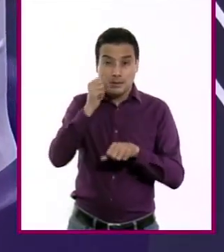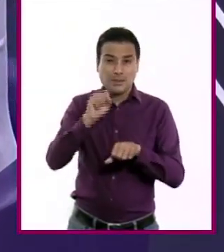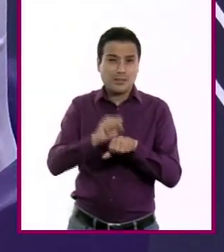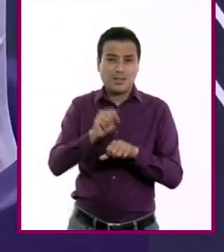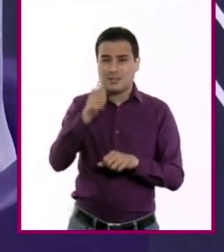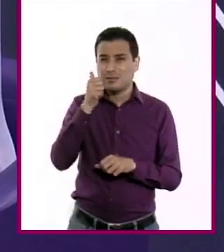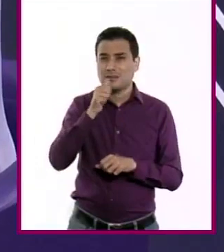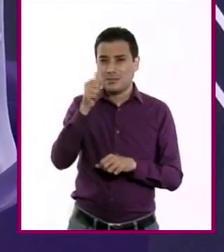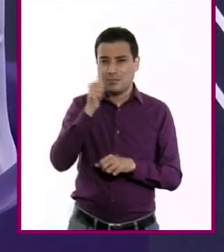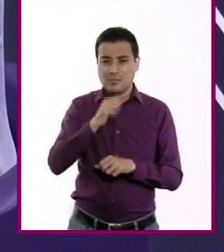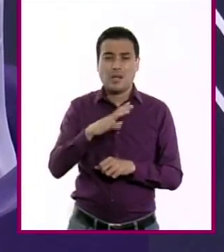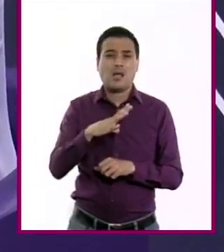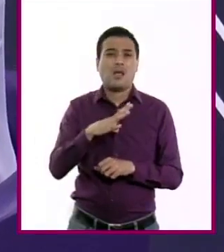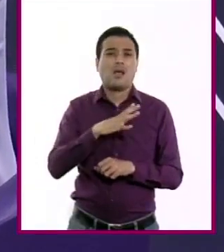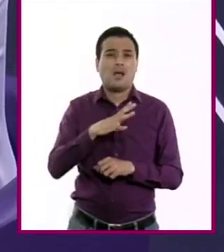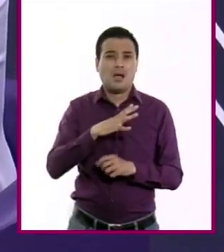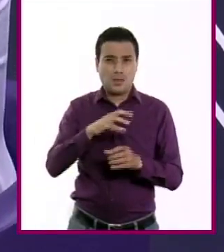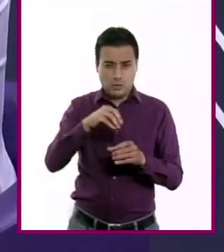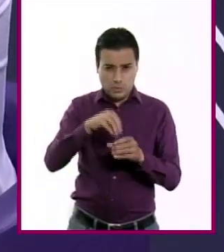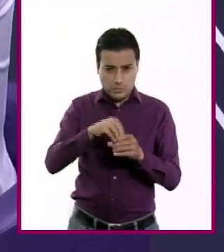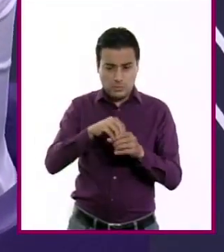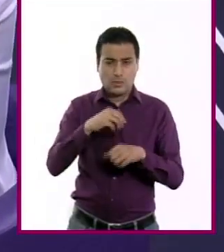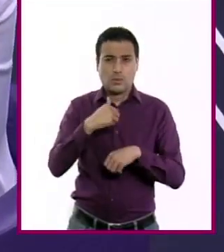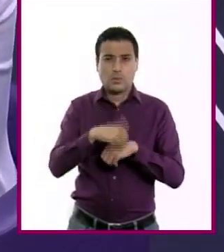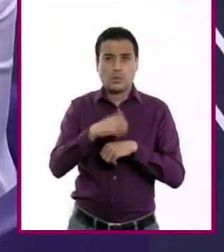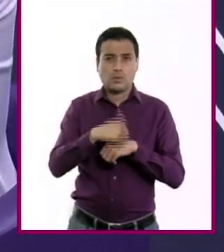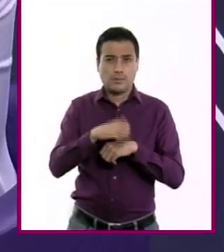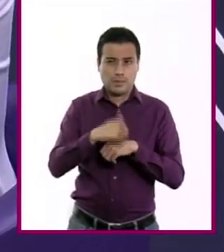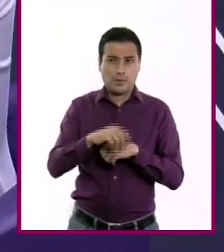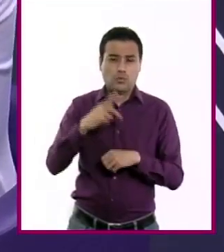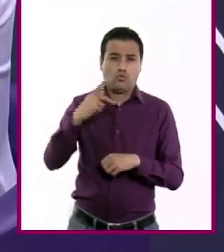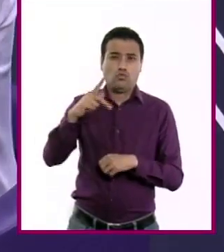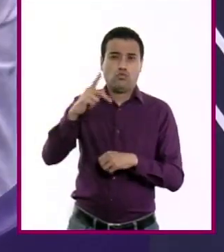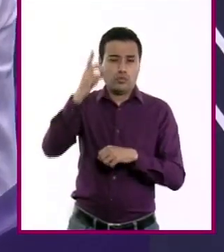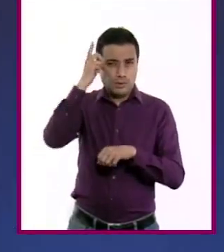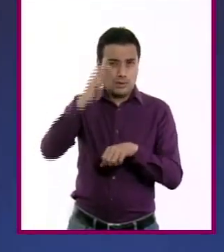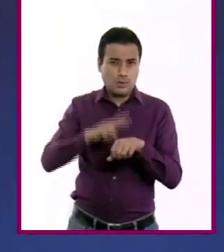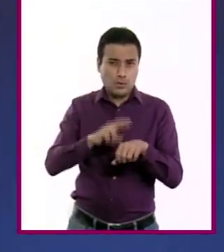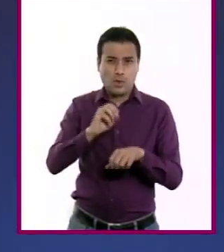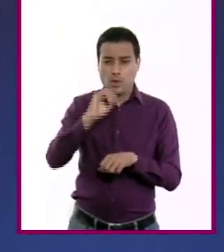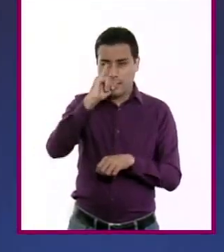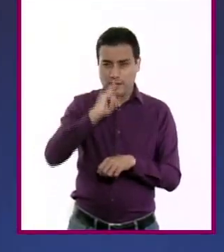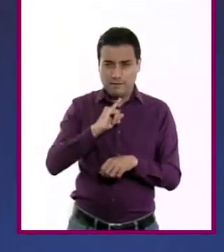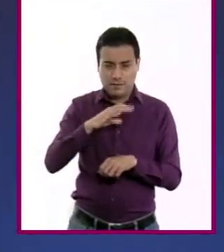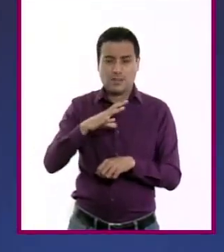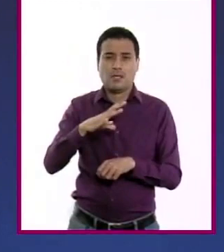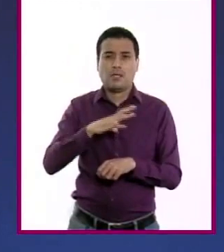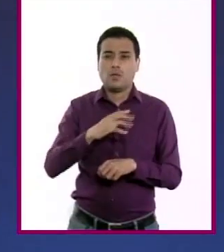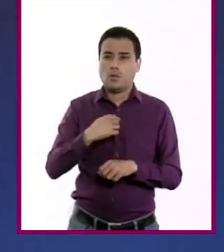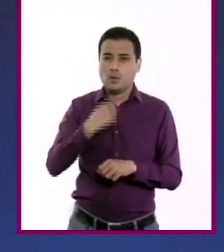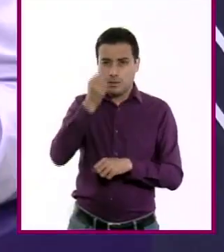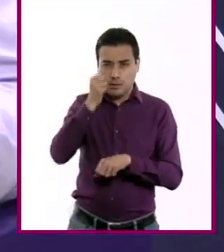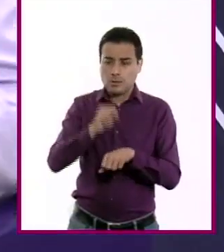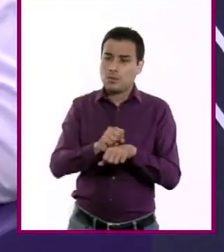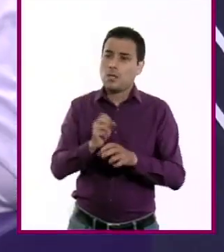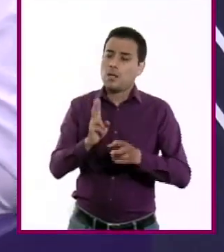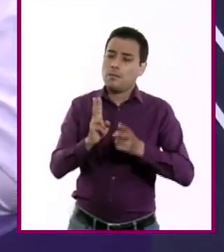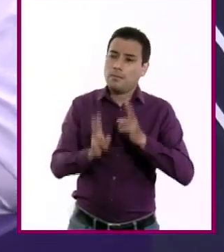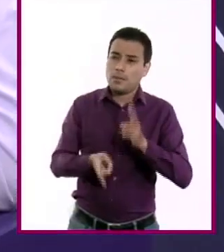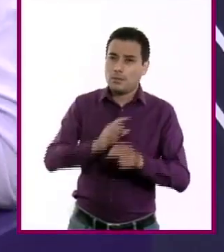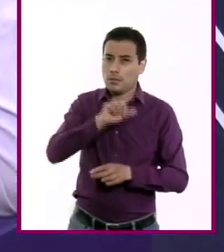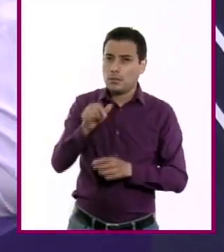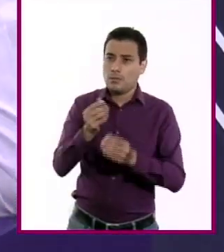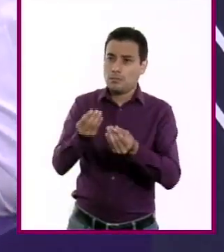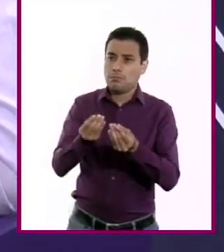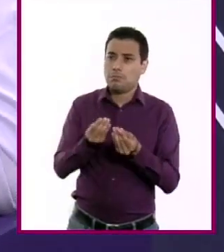llevan muchas veces las contraseñas o las cuentas de los directores o jefes de área. Yo hablo con la secretaria, me quedo con la información y santo